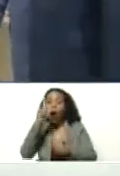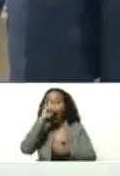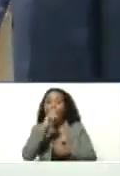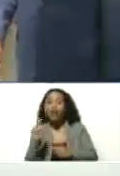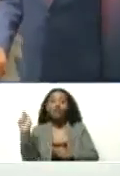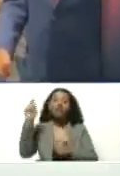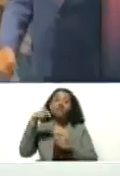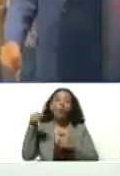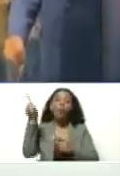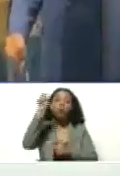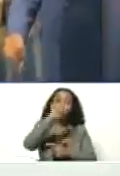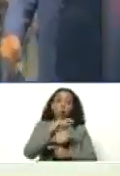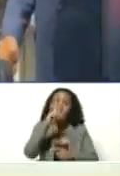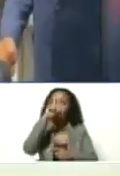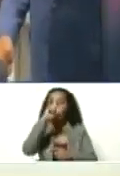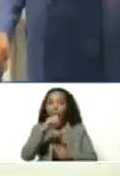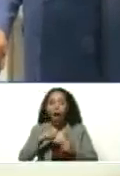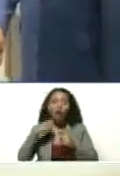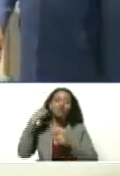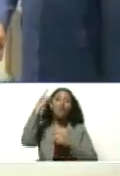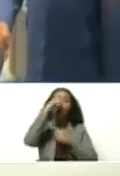Con las sanciones criminales